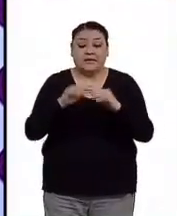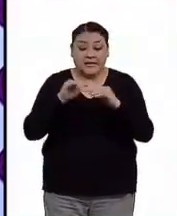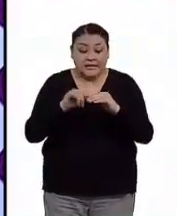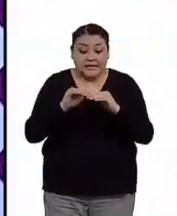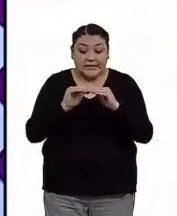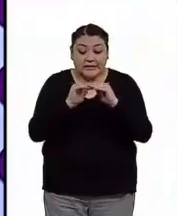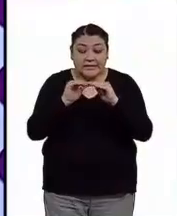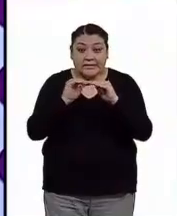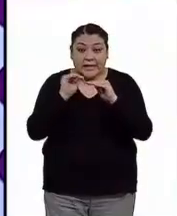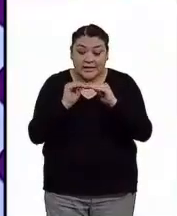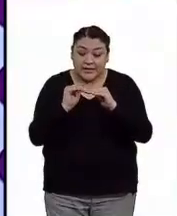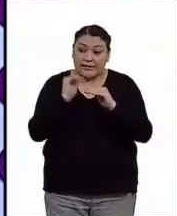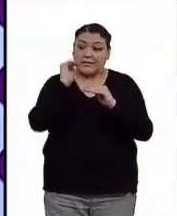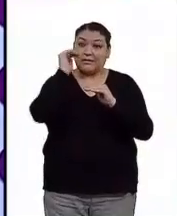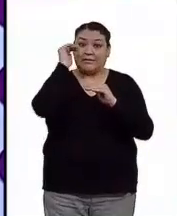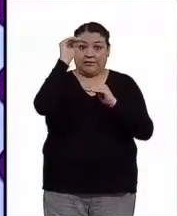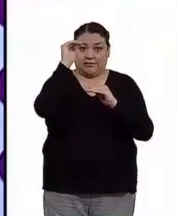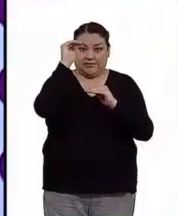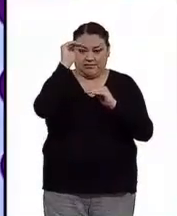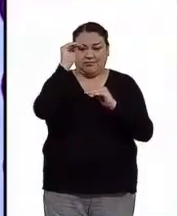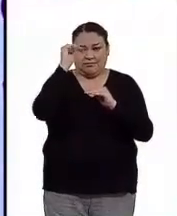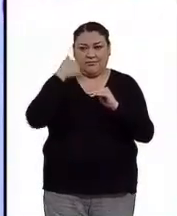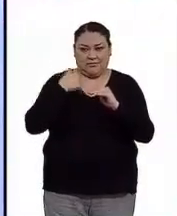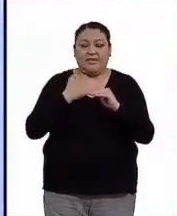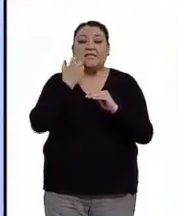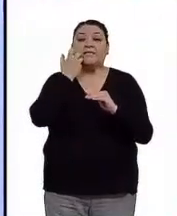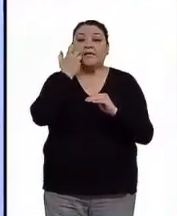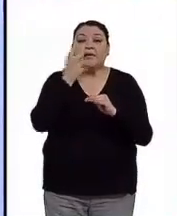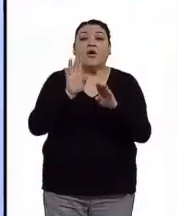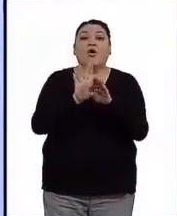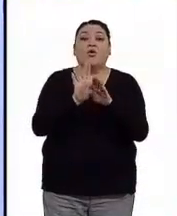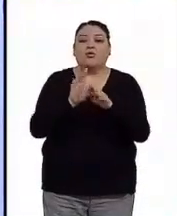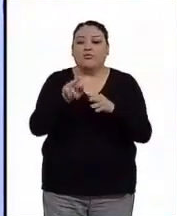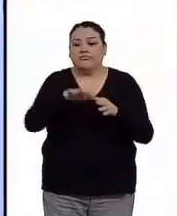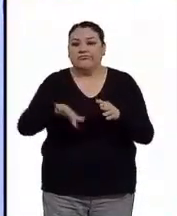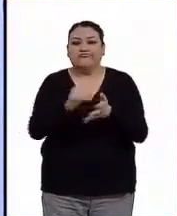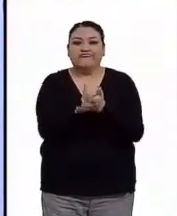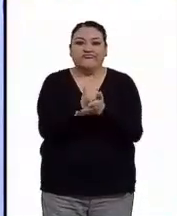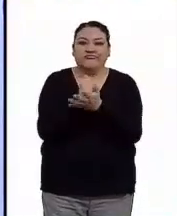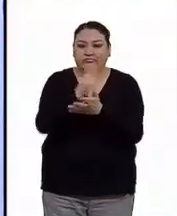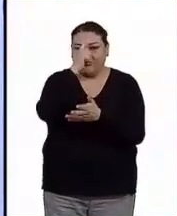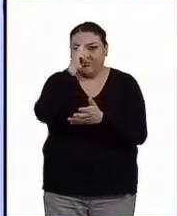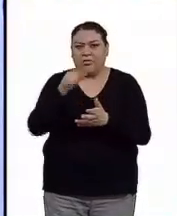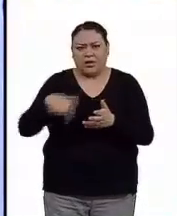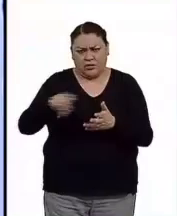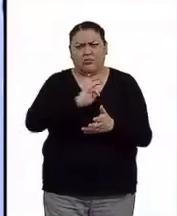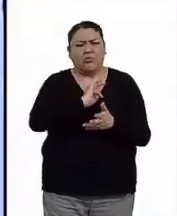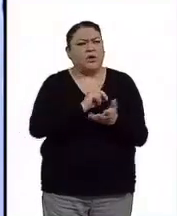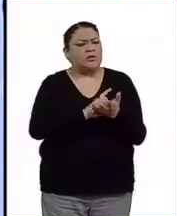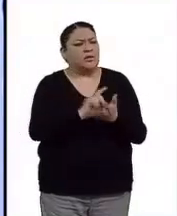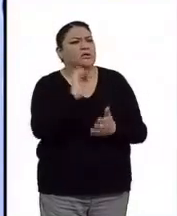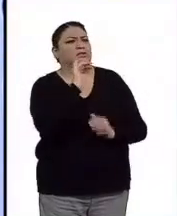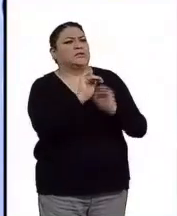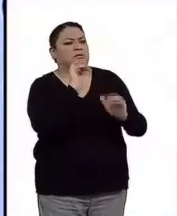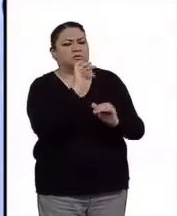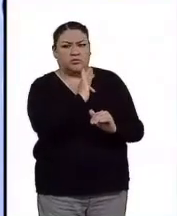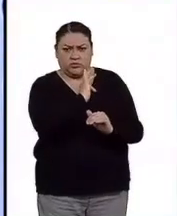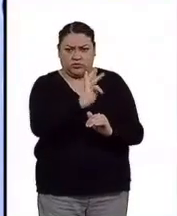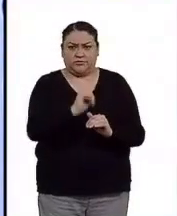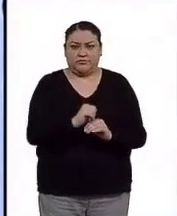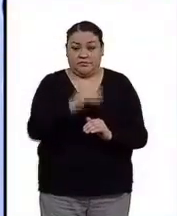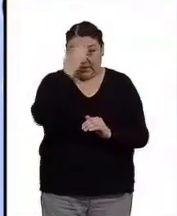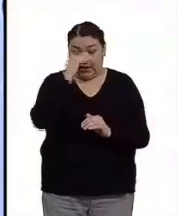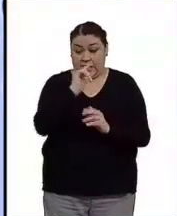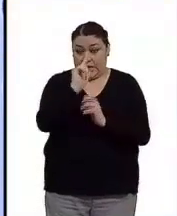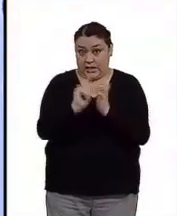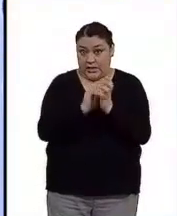de cumplir y no los máximos, ¿no? Y son las expectativas que se deben de generar hacia la exigibilidad de estos derechos. Entonces, estas normas mínimas